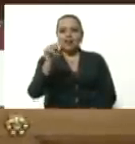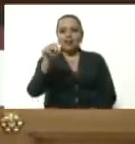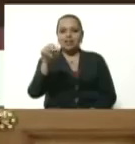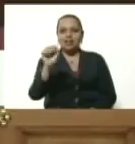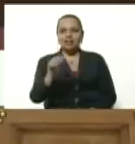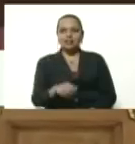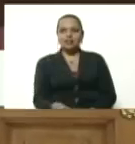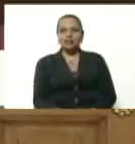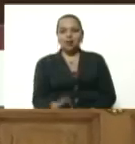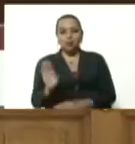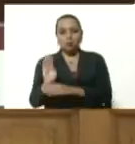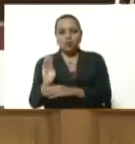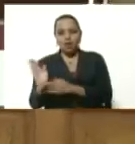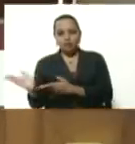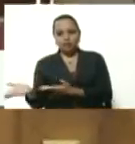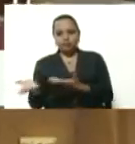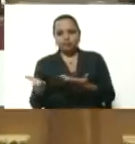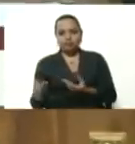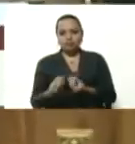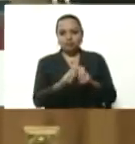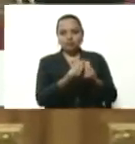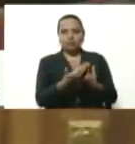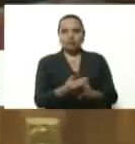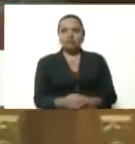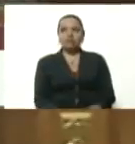Cuidado aquí, por favor.